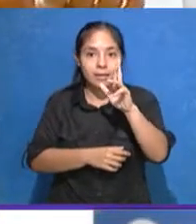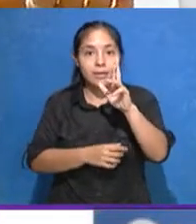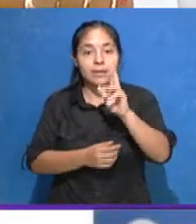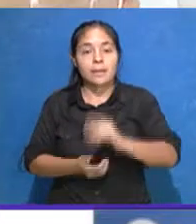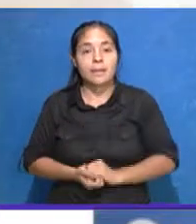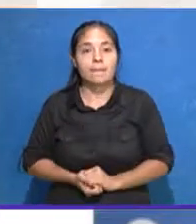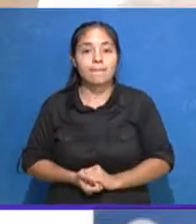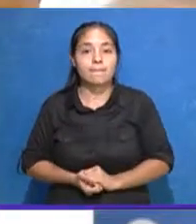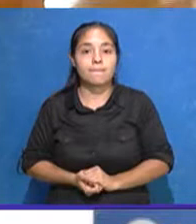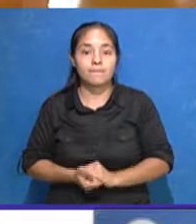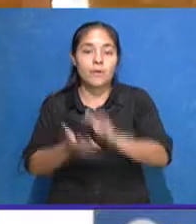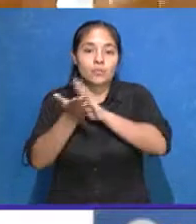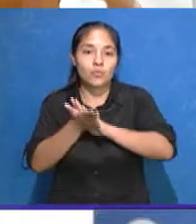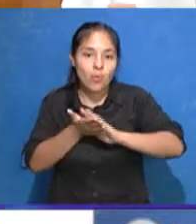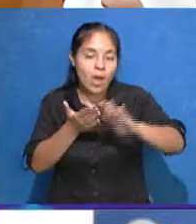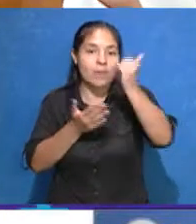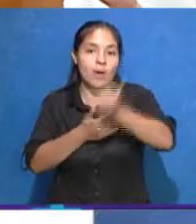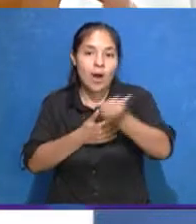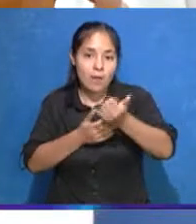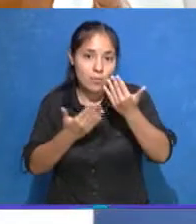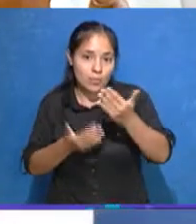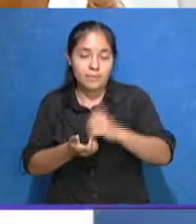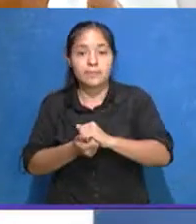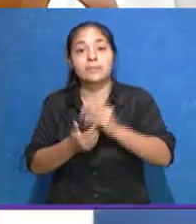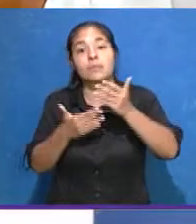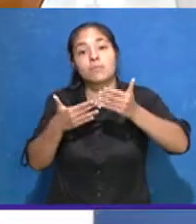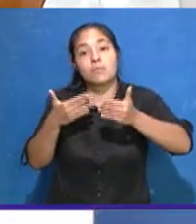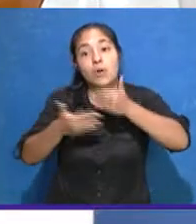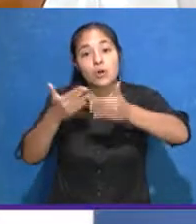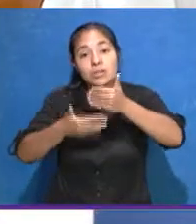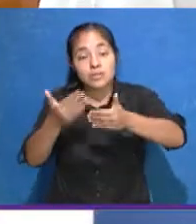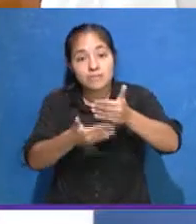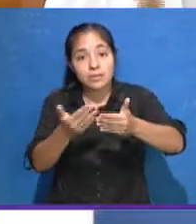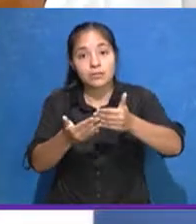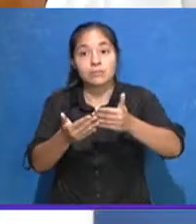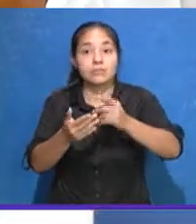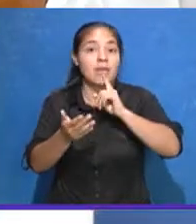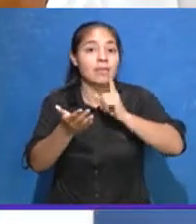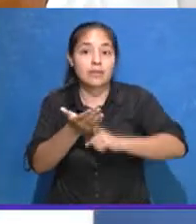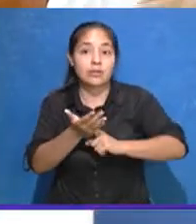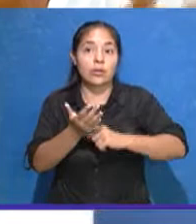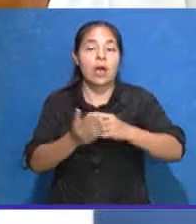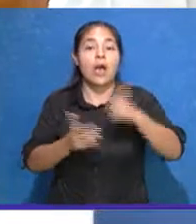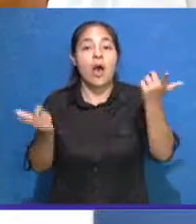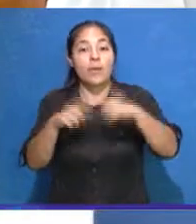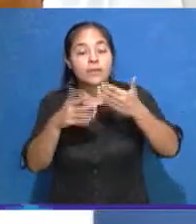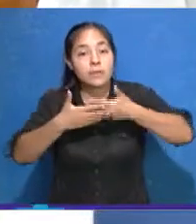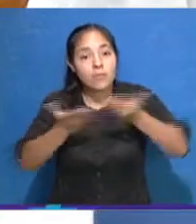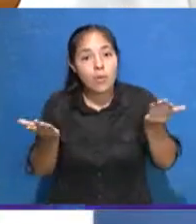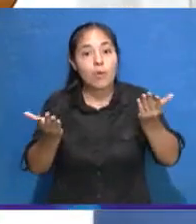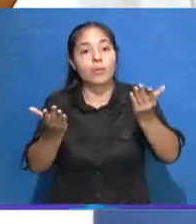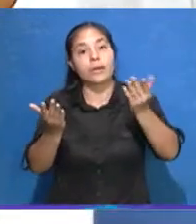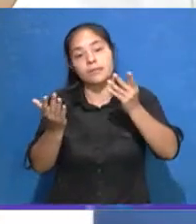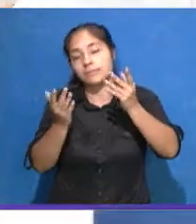instancia de actualización o tendrá que llevar su procedimiento, el que establece la reglamentación local, someterse a audiencia pública y llevar el tratamiento